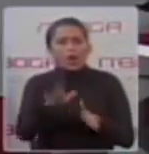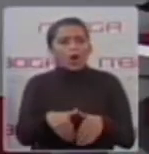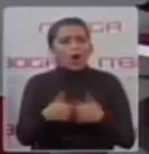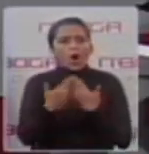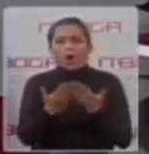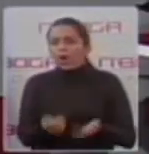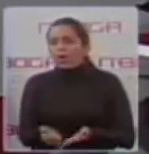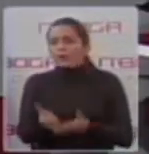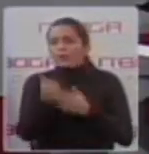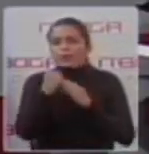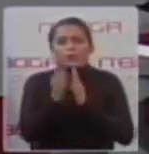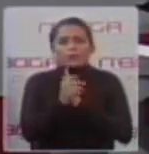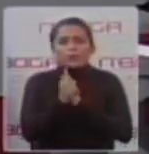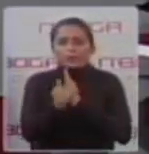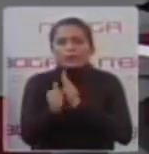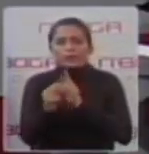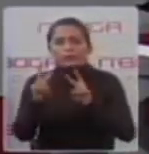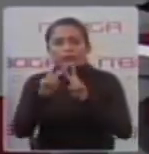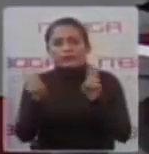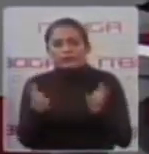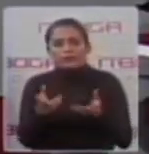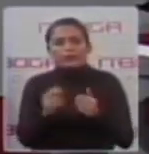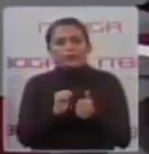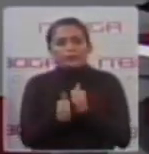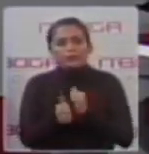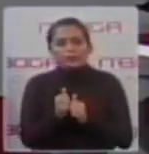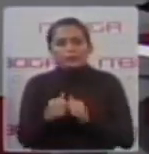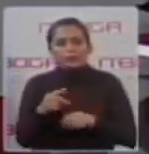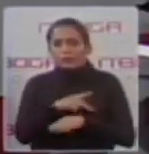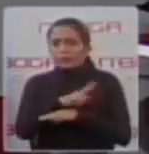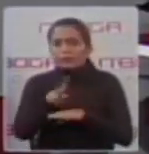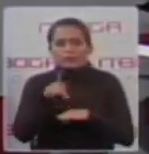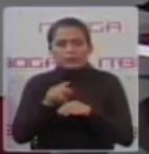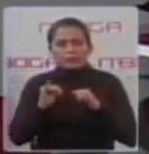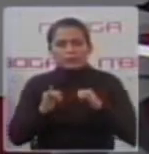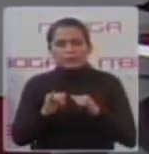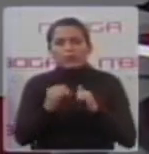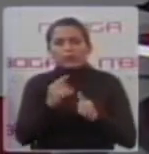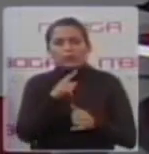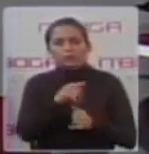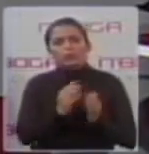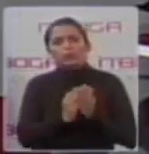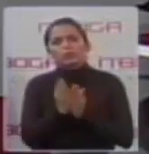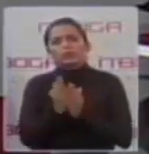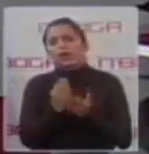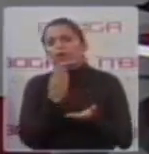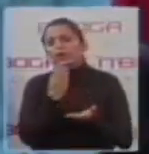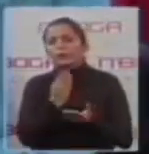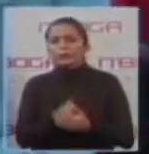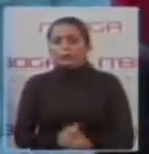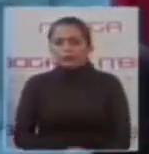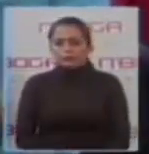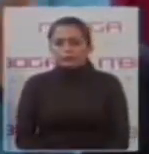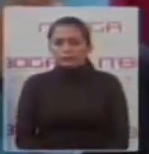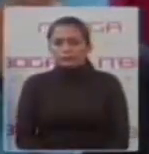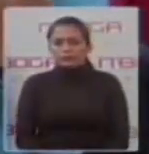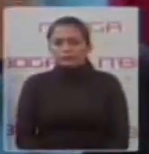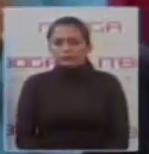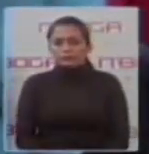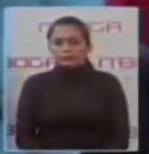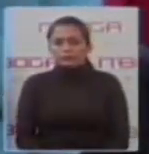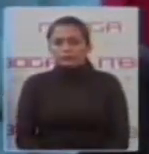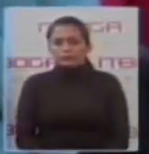gestión deportiva pues para dar impulso a su carrera profesional. Pero la pregunta es, ¿qué les ofrece el instituto? Bien, para